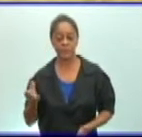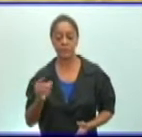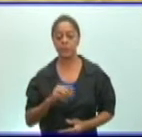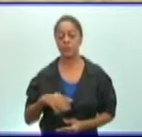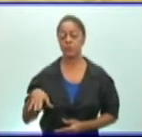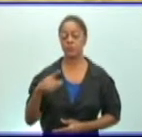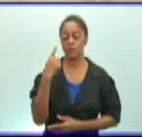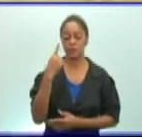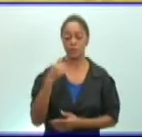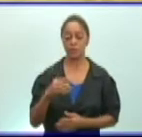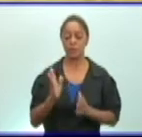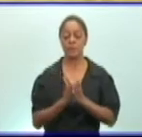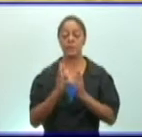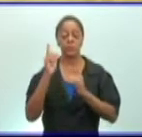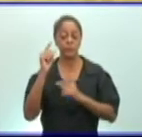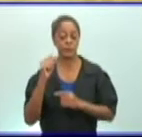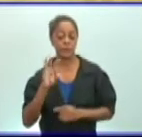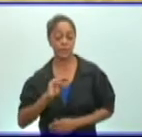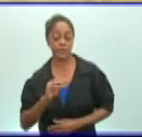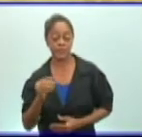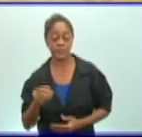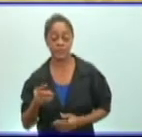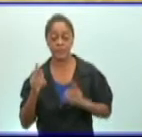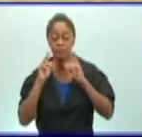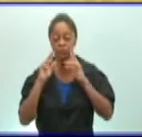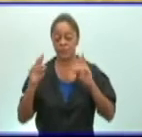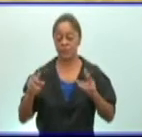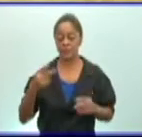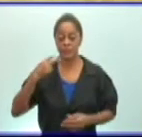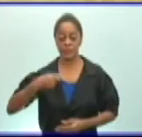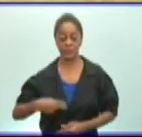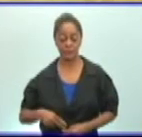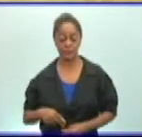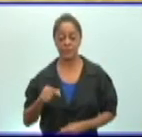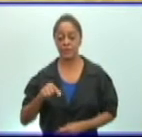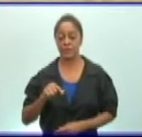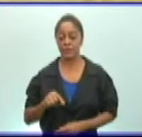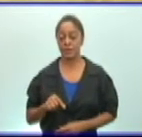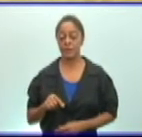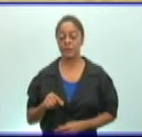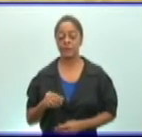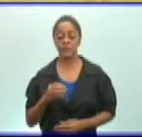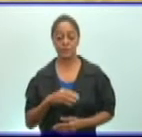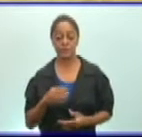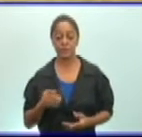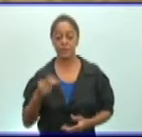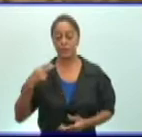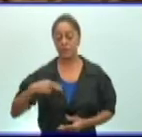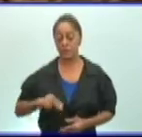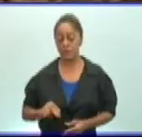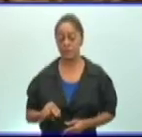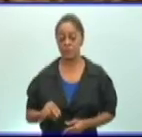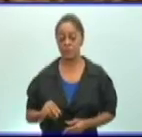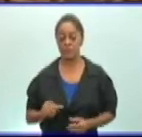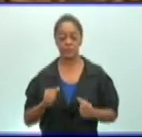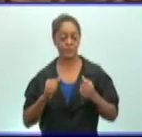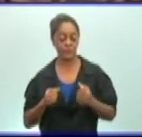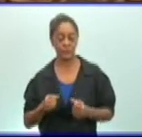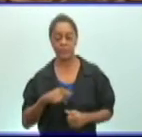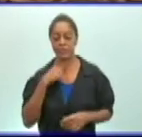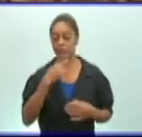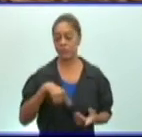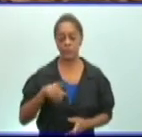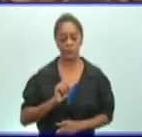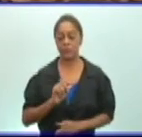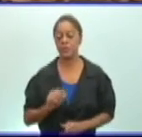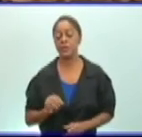poblada por dioses que decidían sobre la vida de los seres humanos. Estos se los representaban como seres humanos, pero inmortales y poderosos. Los